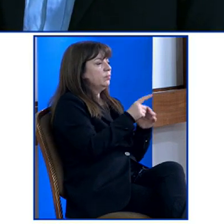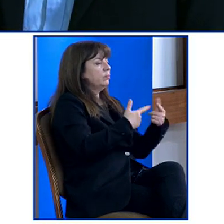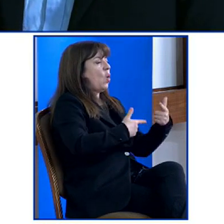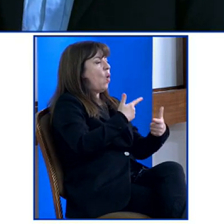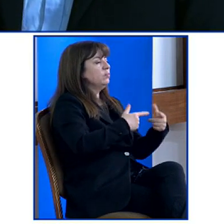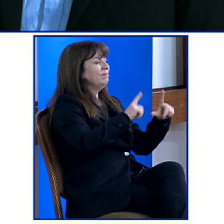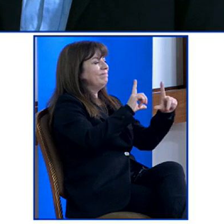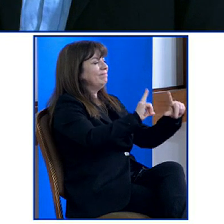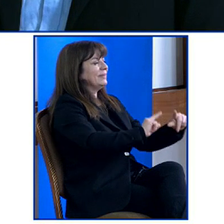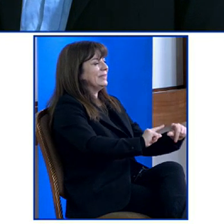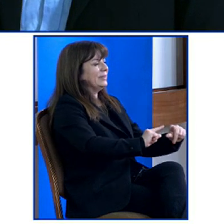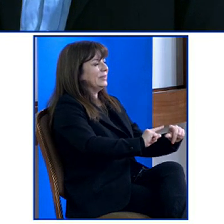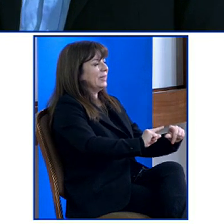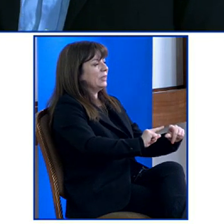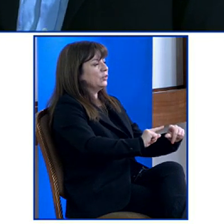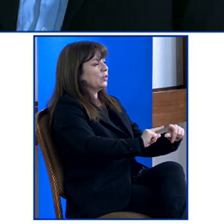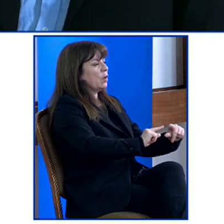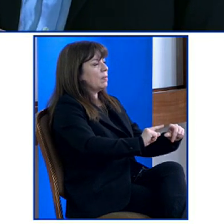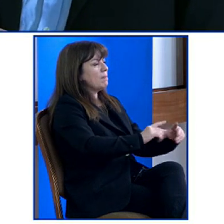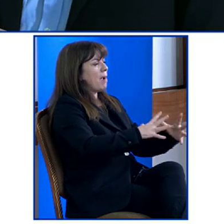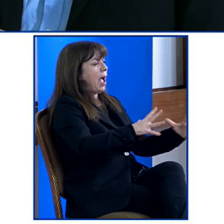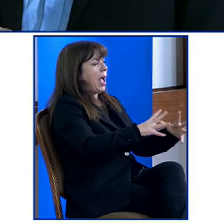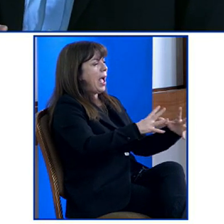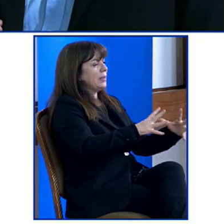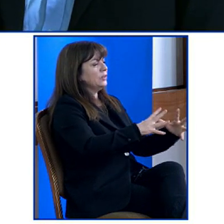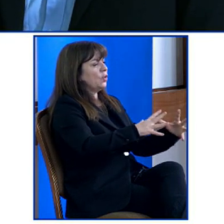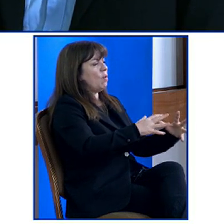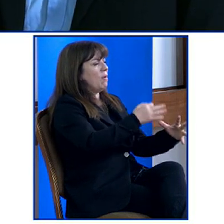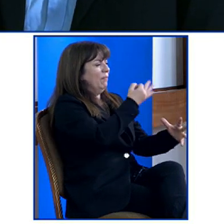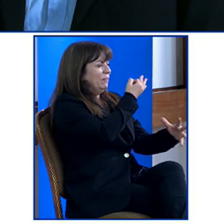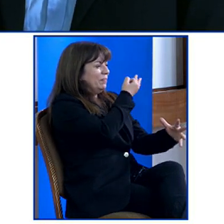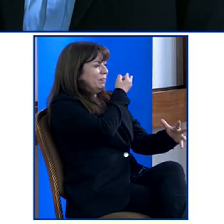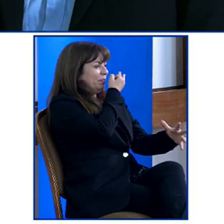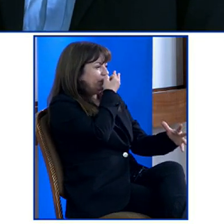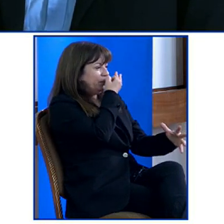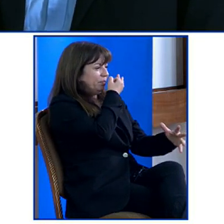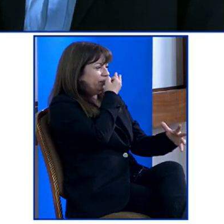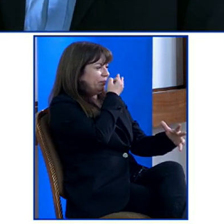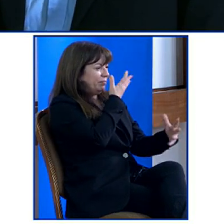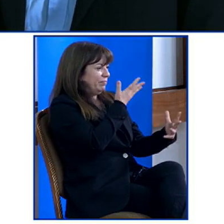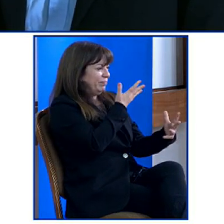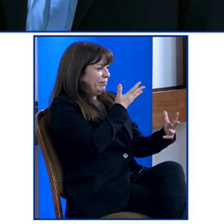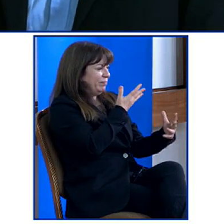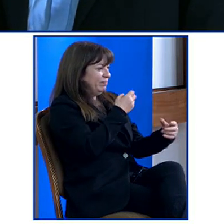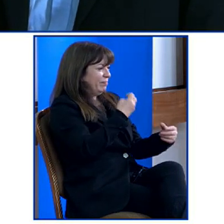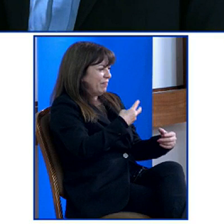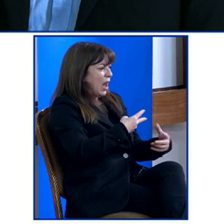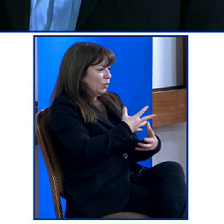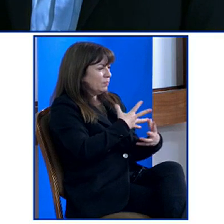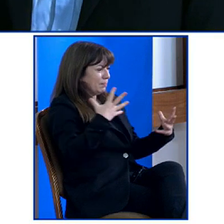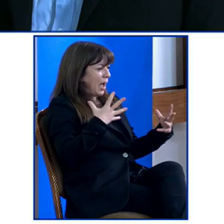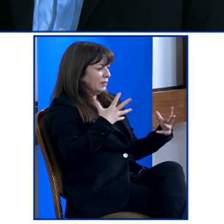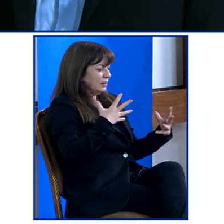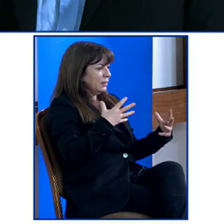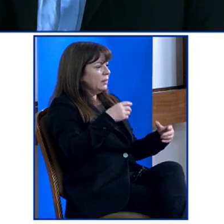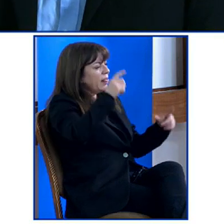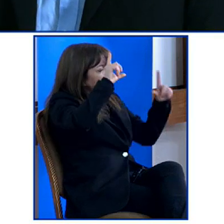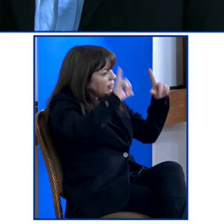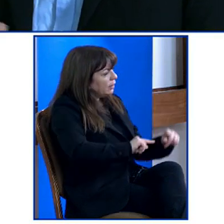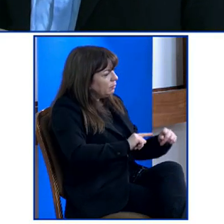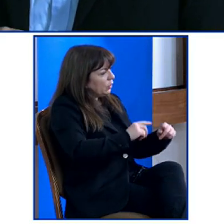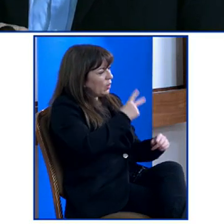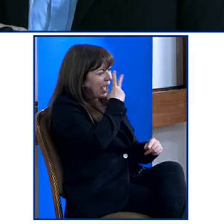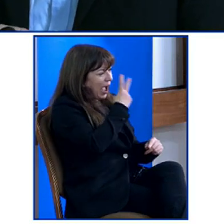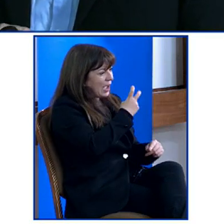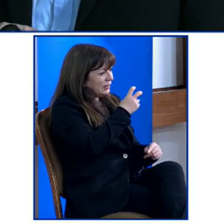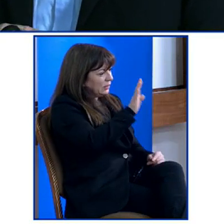de mitigación mucho más ambiciosas que las actuales para reducir las emisiones de gases invernadero y, por lo tanto, el